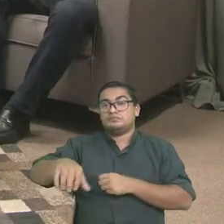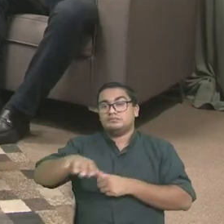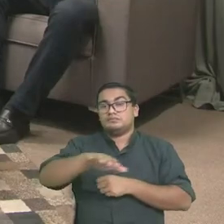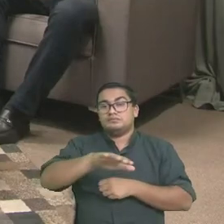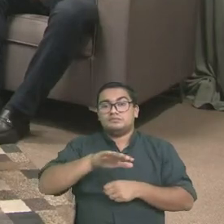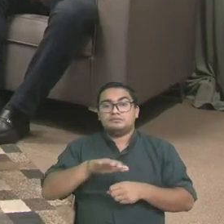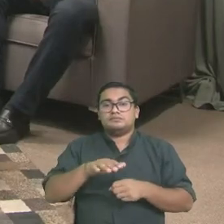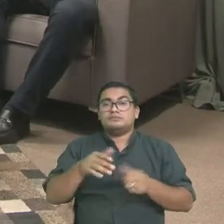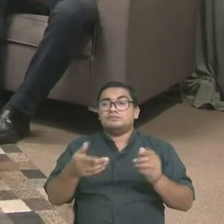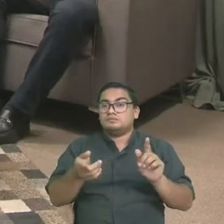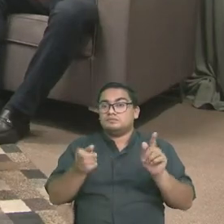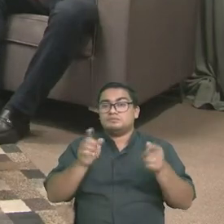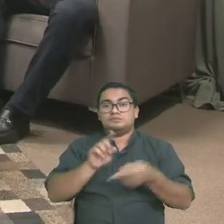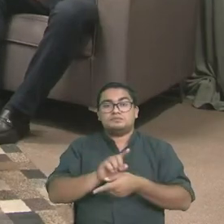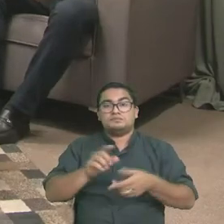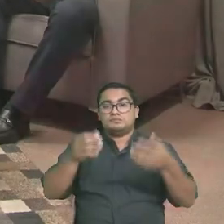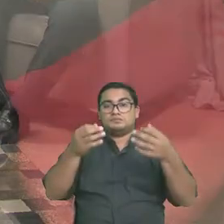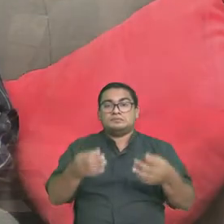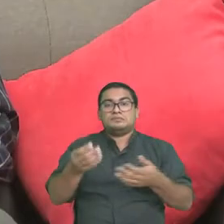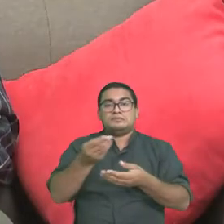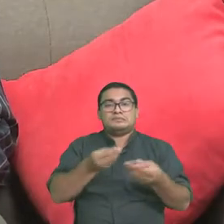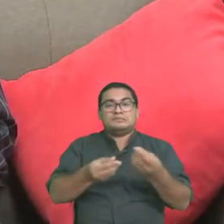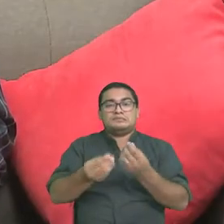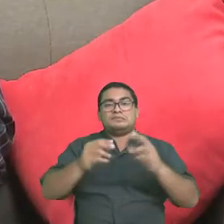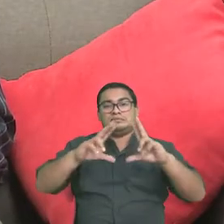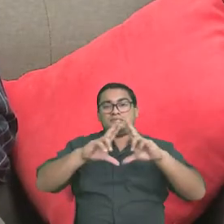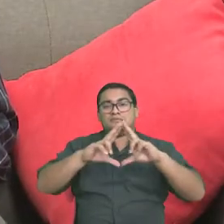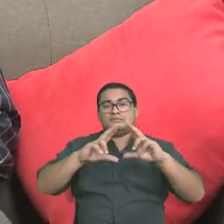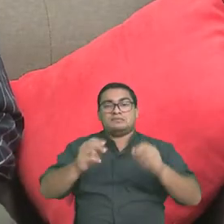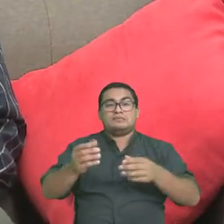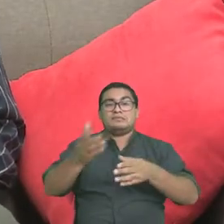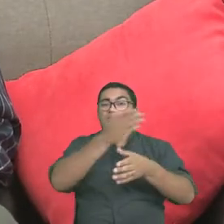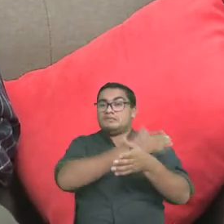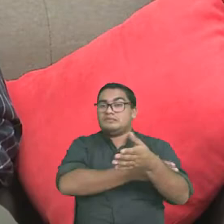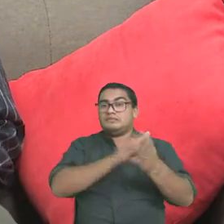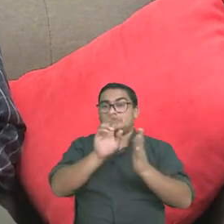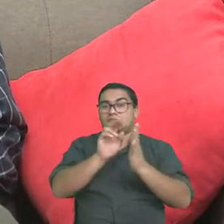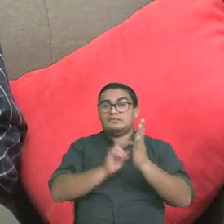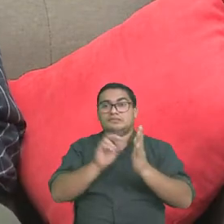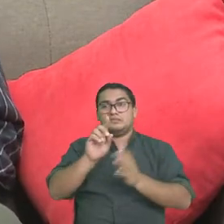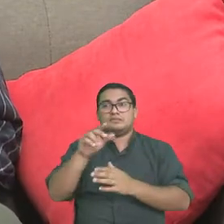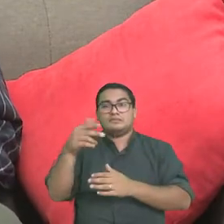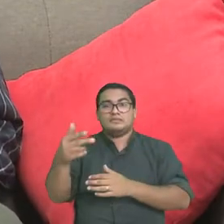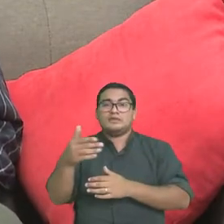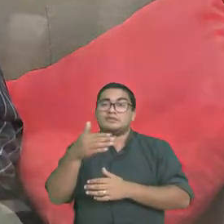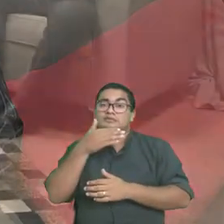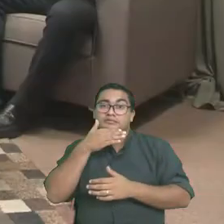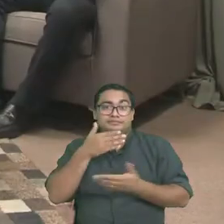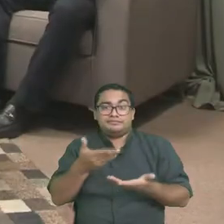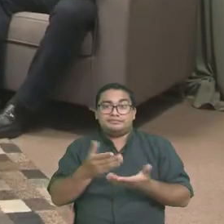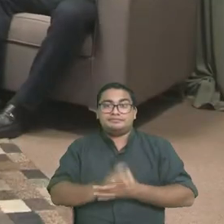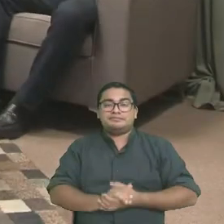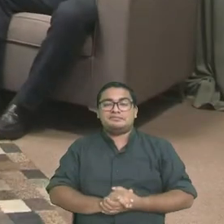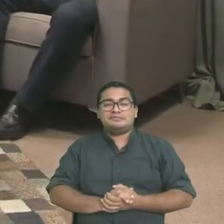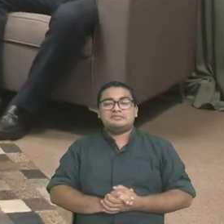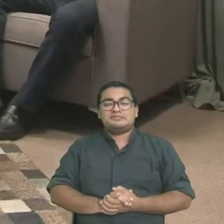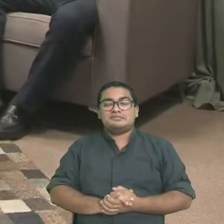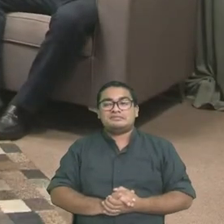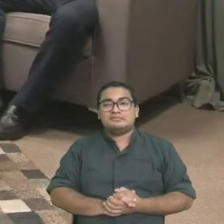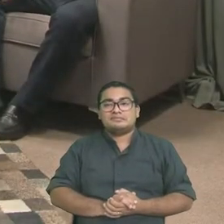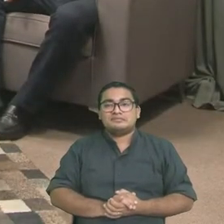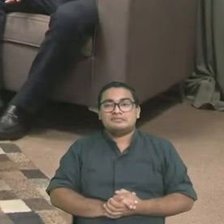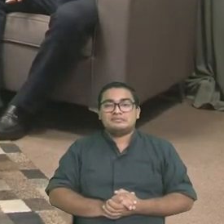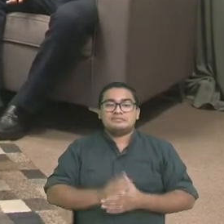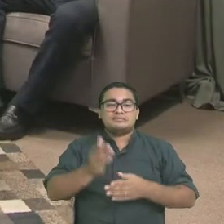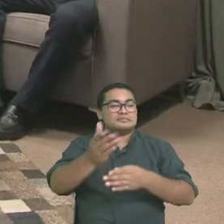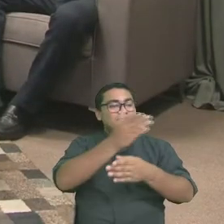recuperación paulatina de la economía nicaragüense tras el fallido intento de golpe de Estado. ¿Cómo entendemos ese compromiso? Bueno, ya Walmaro